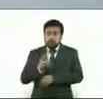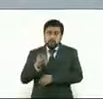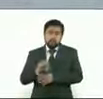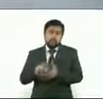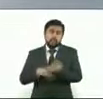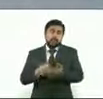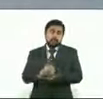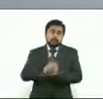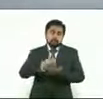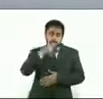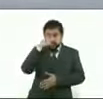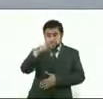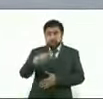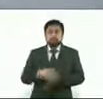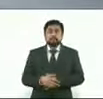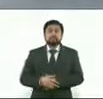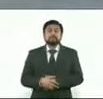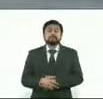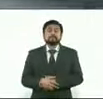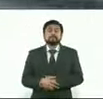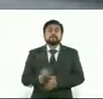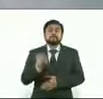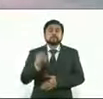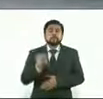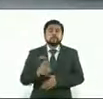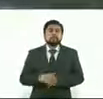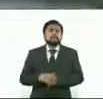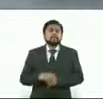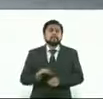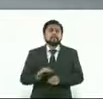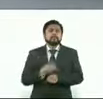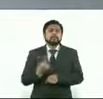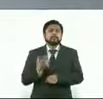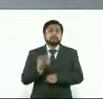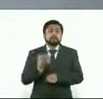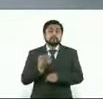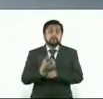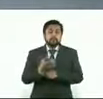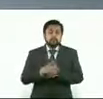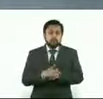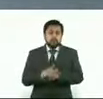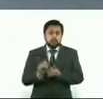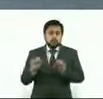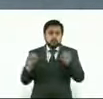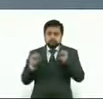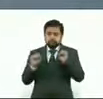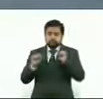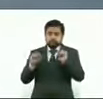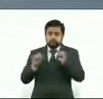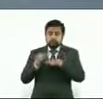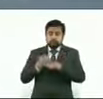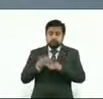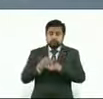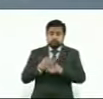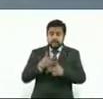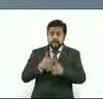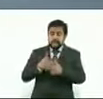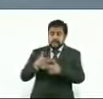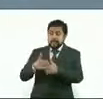México. Y todo esto antecediendo al recorrido que la llevará hacia Polanco, que es en donde